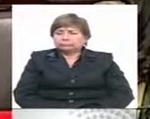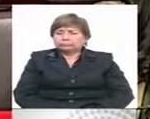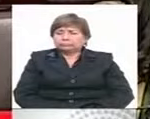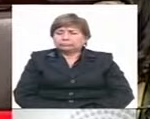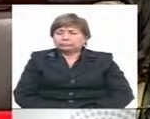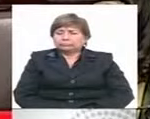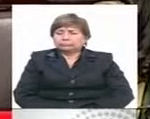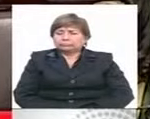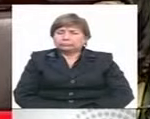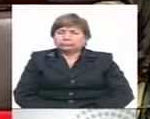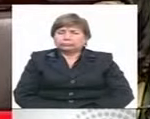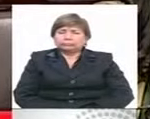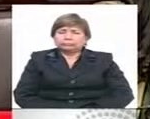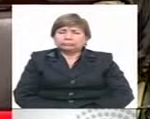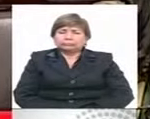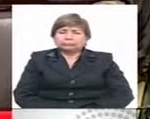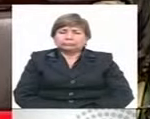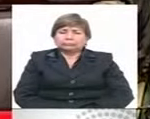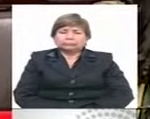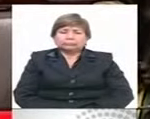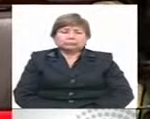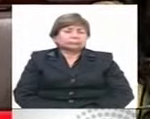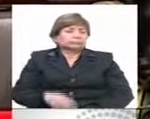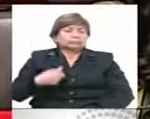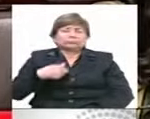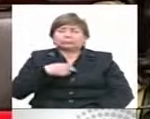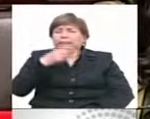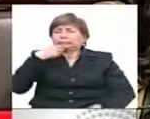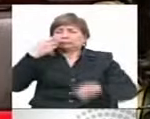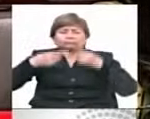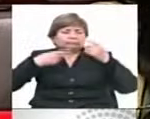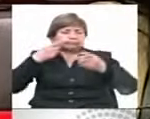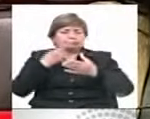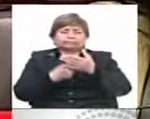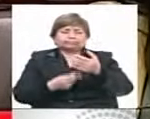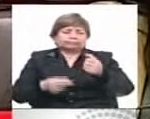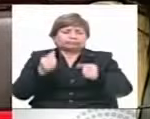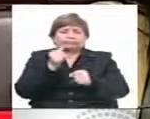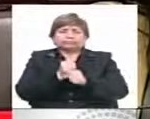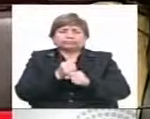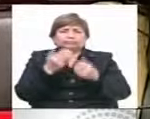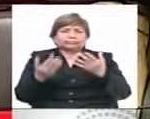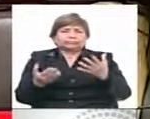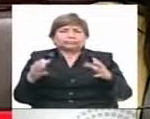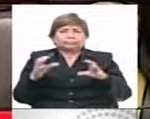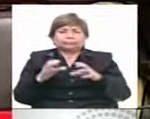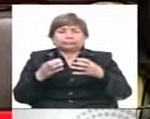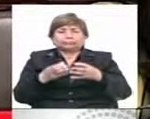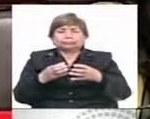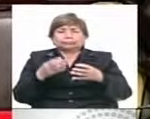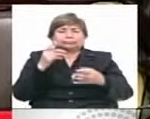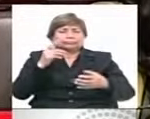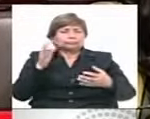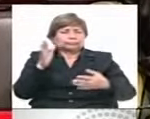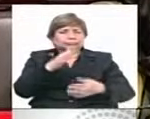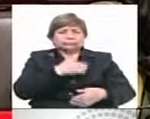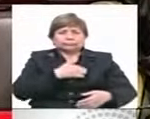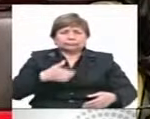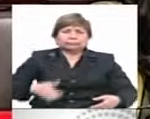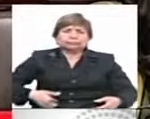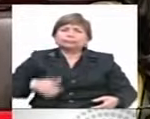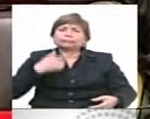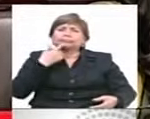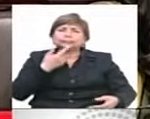segundos. Por otro lado, nosotros no podemos manifestar confianza a un gabinete en el cual su presidenta ha